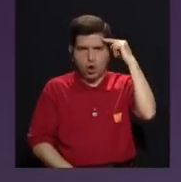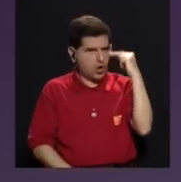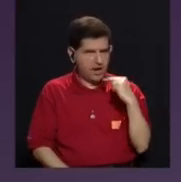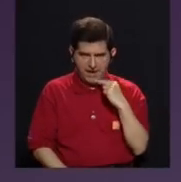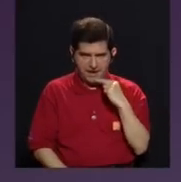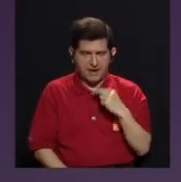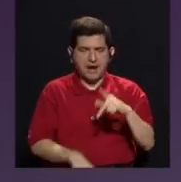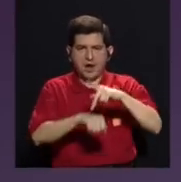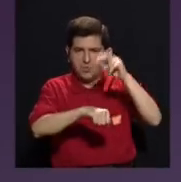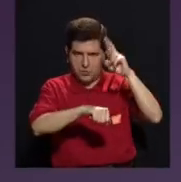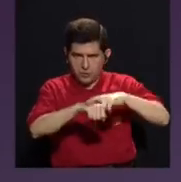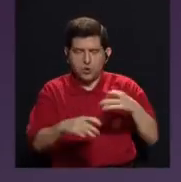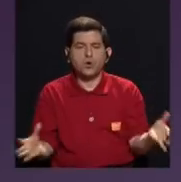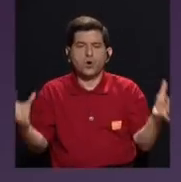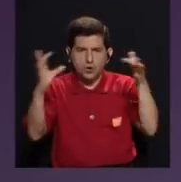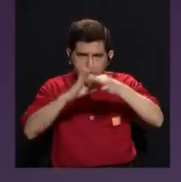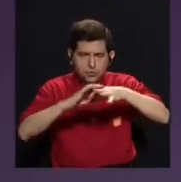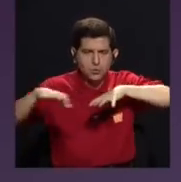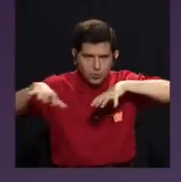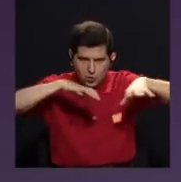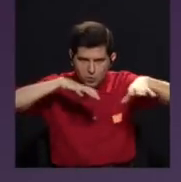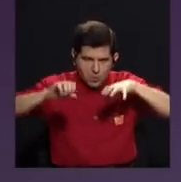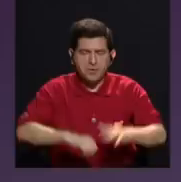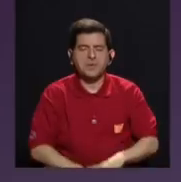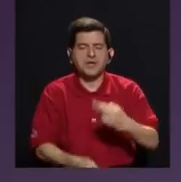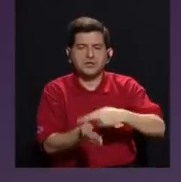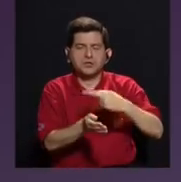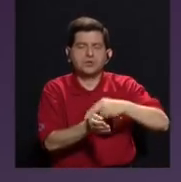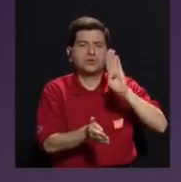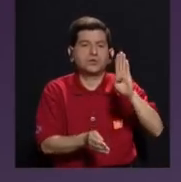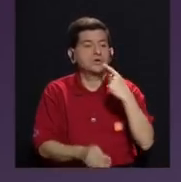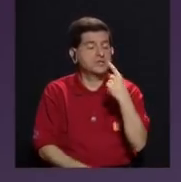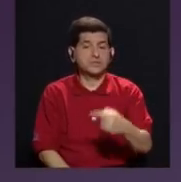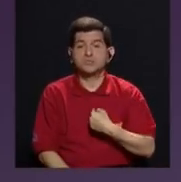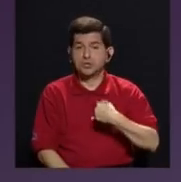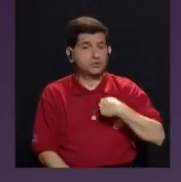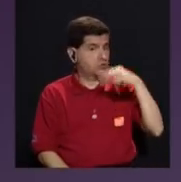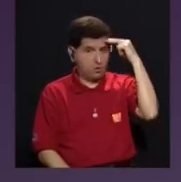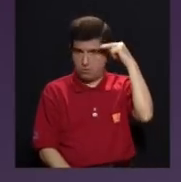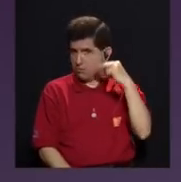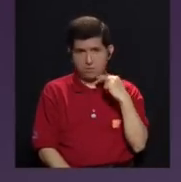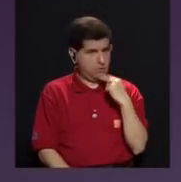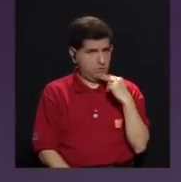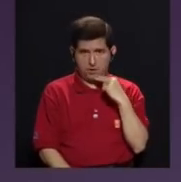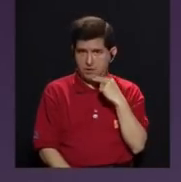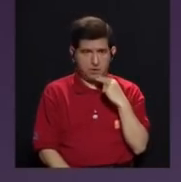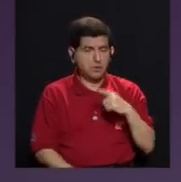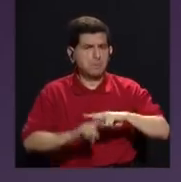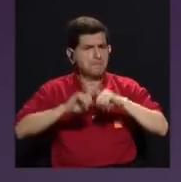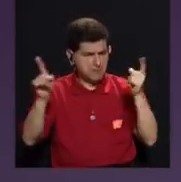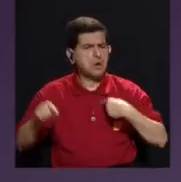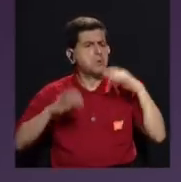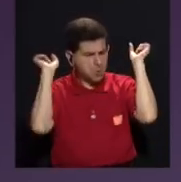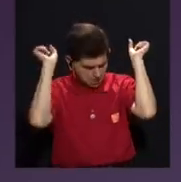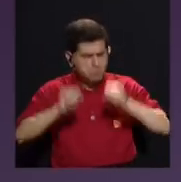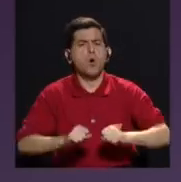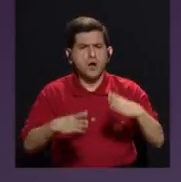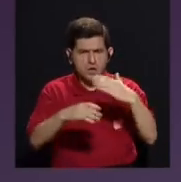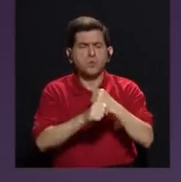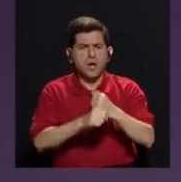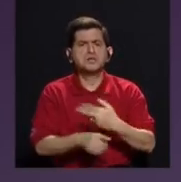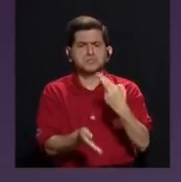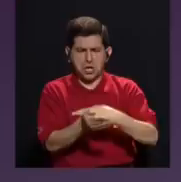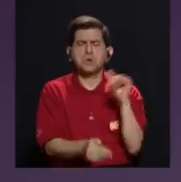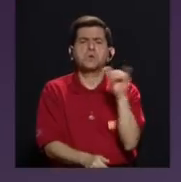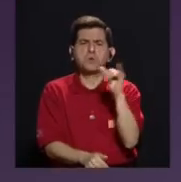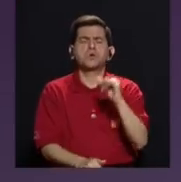rico que se une también al movimiento de la bomba y dice yo no soy negro yo no soy negra pero yo puedo hacer la bomba también